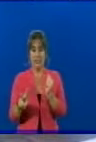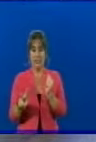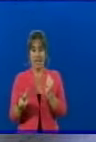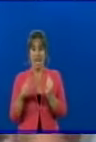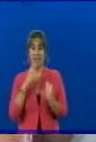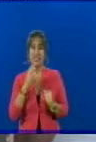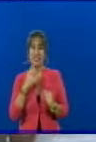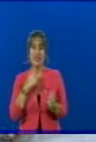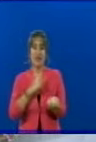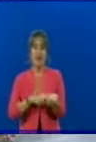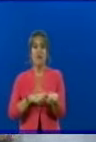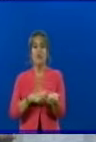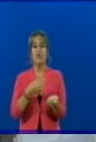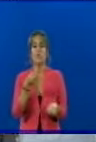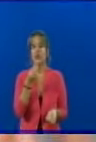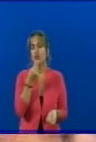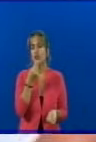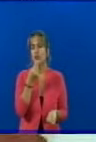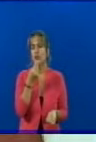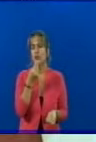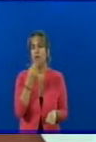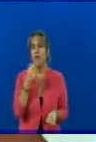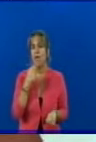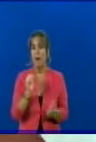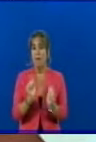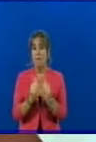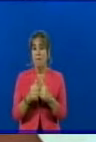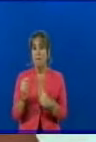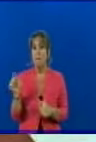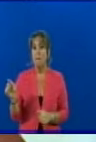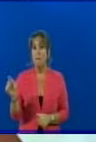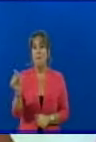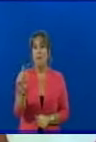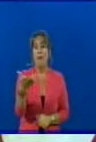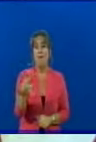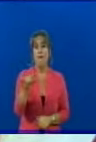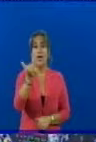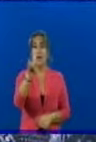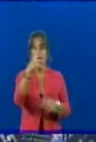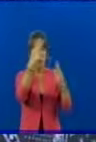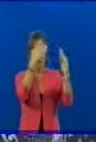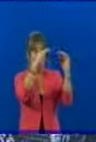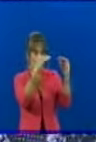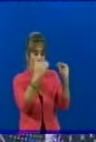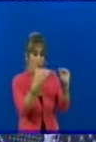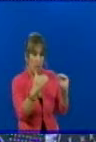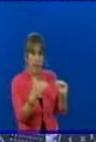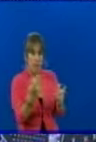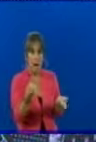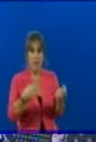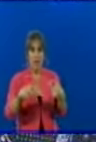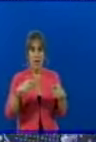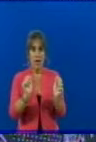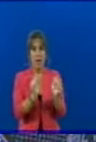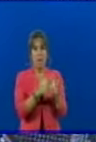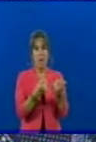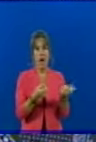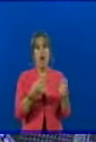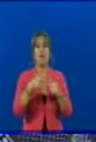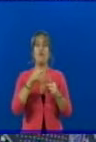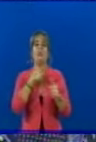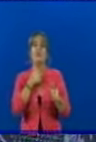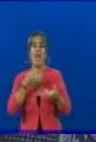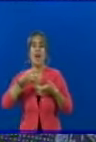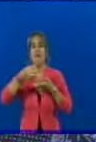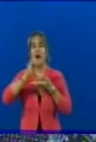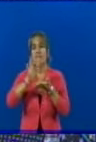La Tradición del Gusto. Esto es una madre que en cada panadería existan más o menos 9 productos alternativos, que aparte de pan de porción, esté un té, un café,